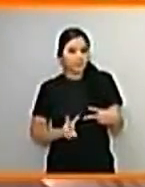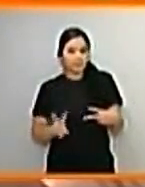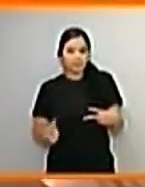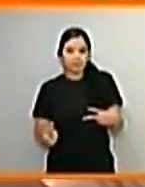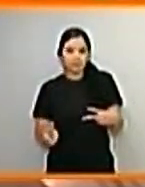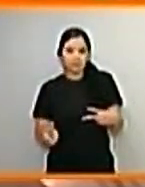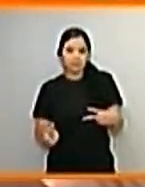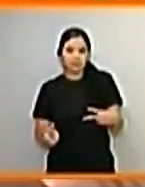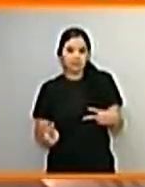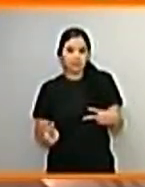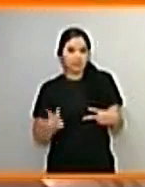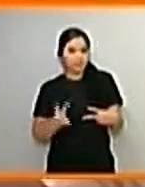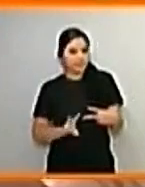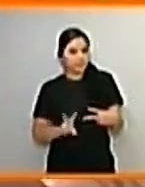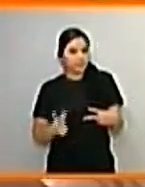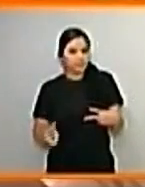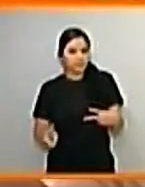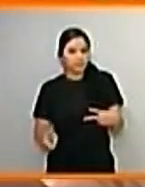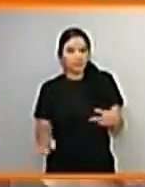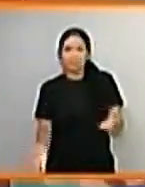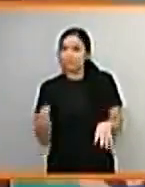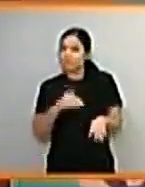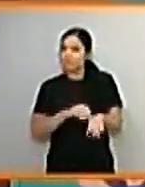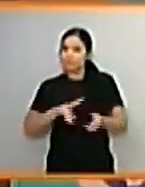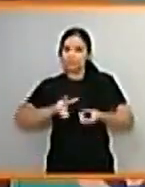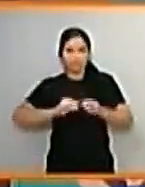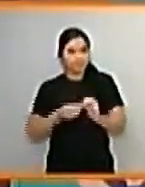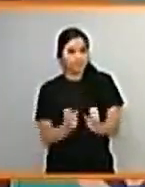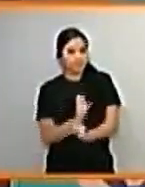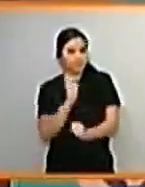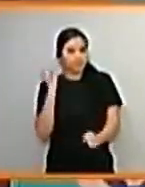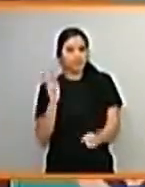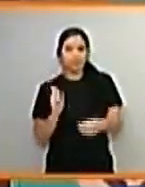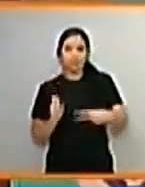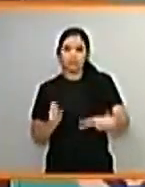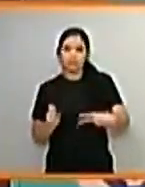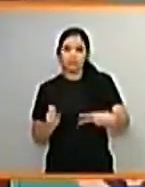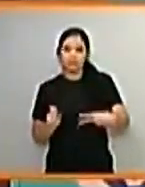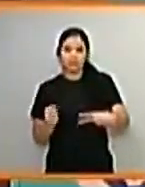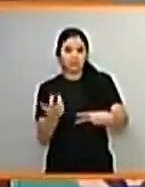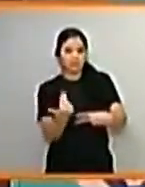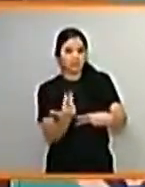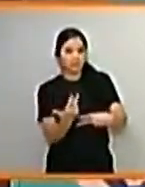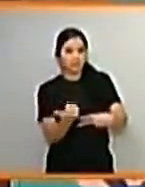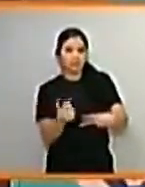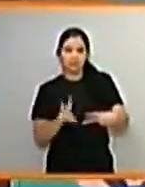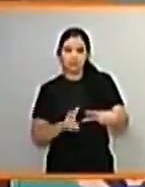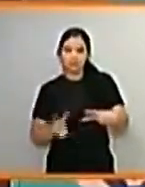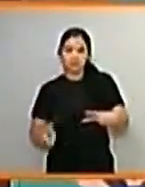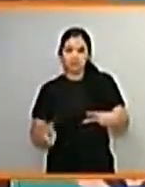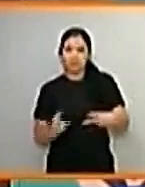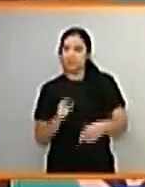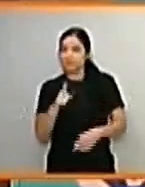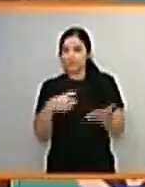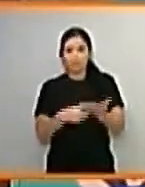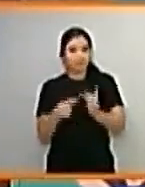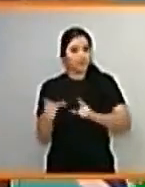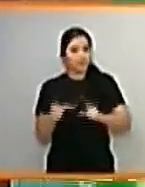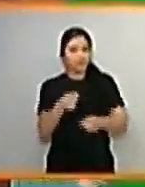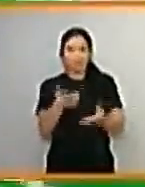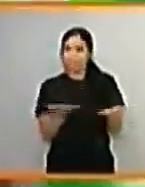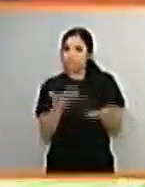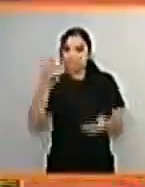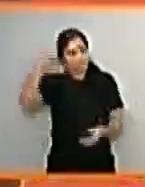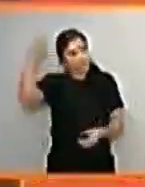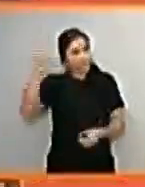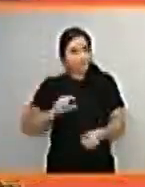2. Segundo número ganador, 72. Con mucho gusto reitero los 2 números ganadores, 13 y 72. Con tu boleto mano, dime tú qué